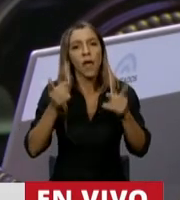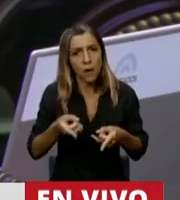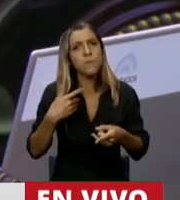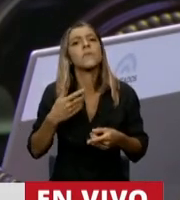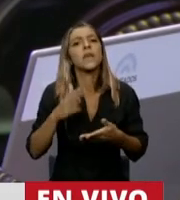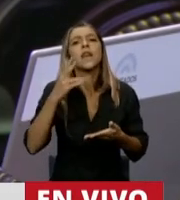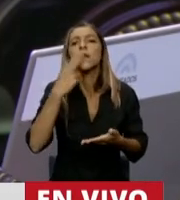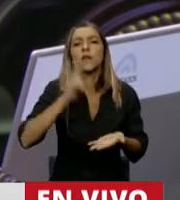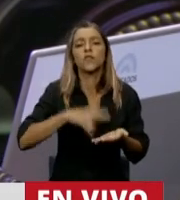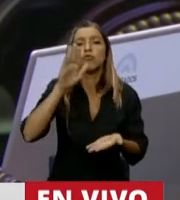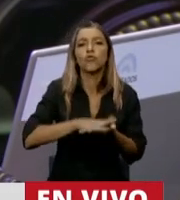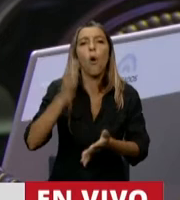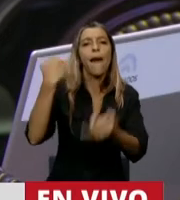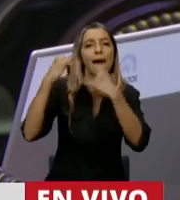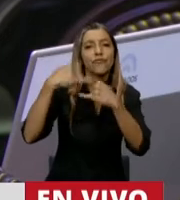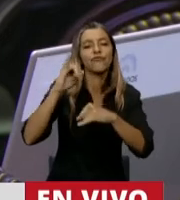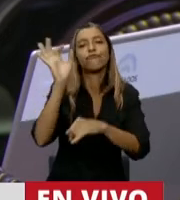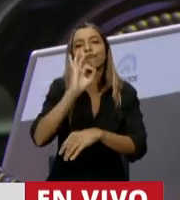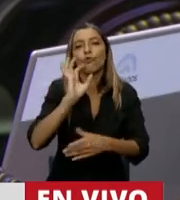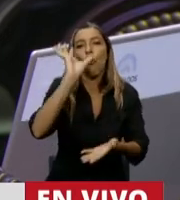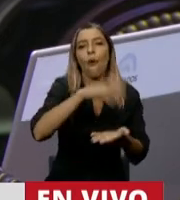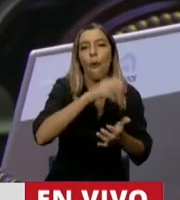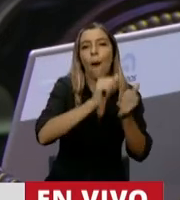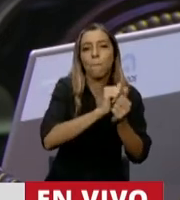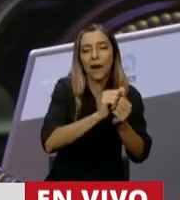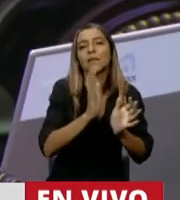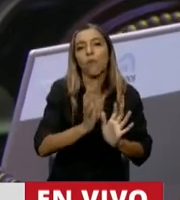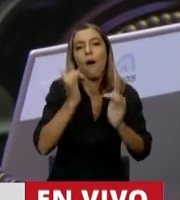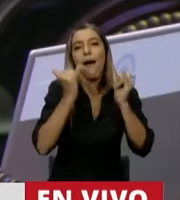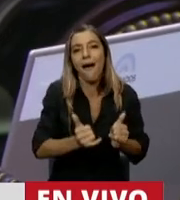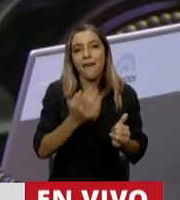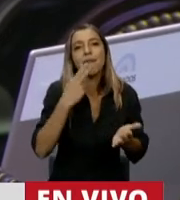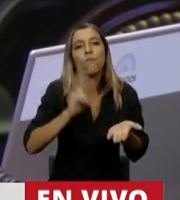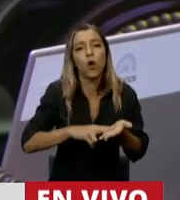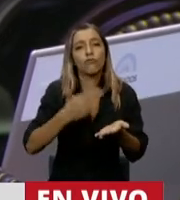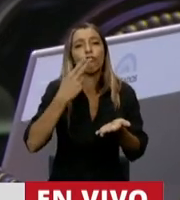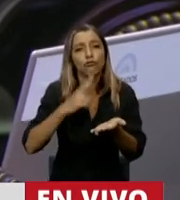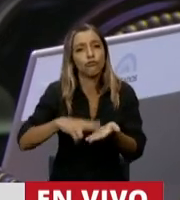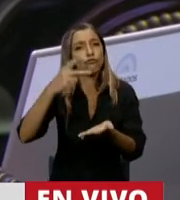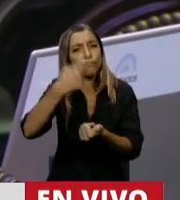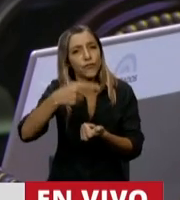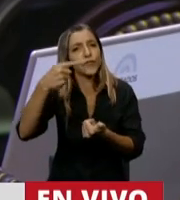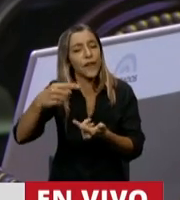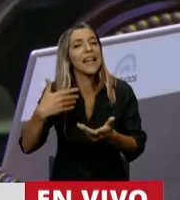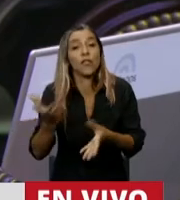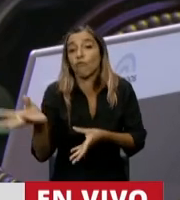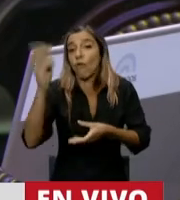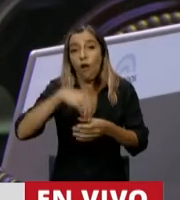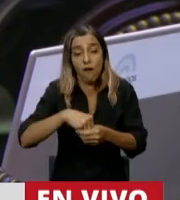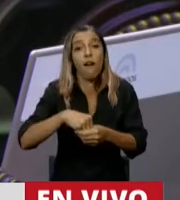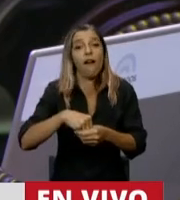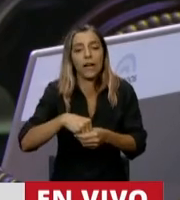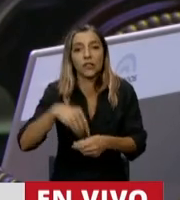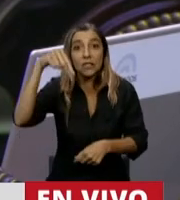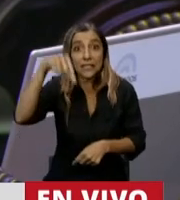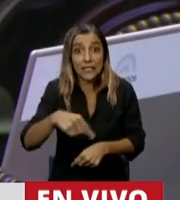acciones y en pymes, porque también tienen su propia lógica de tributación. Así que esto realmente va